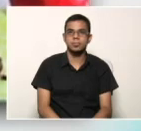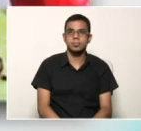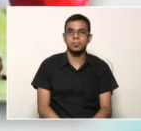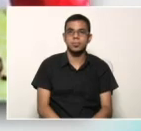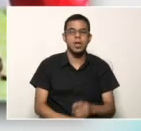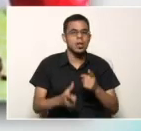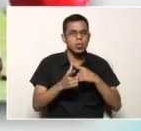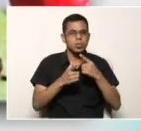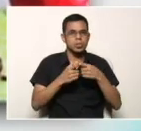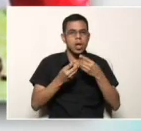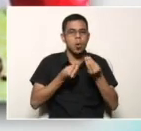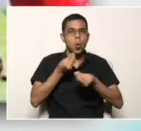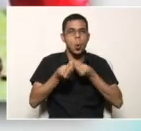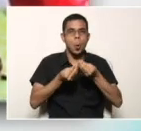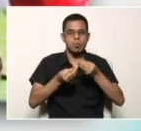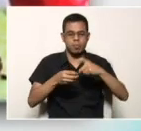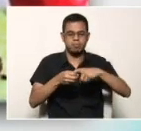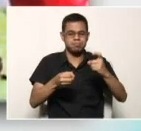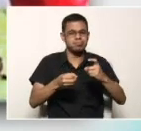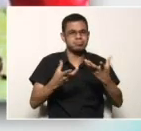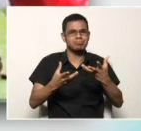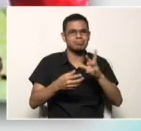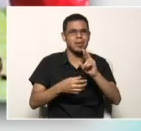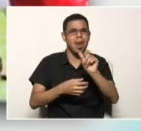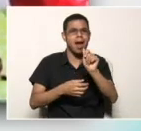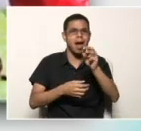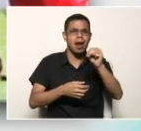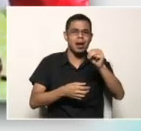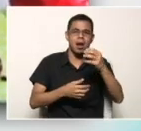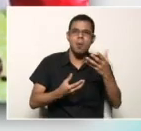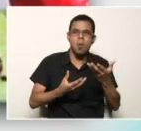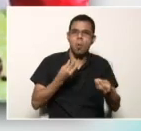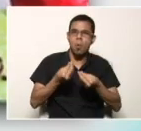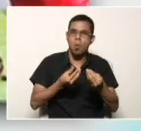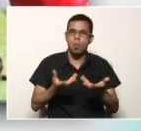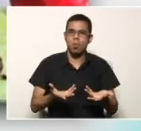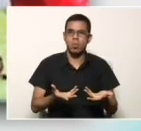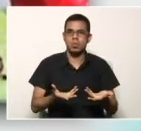memoria RAM, hacemos lo siguiente: con estos dos dedos, así,